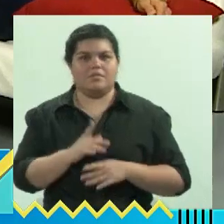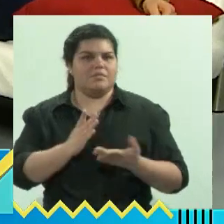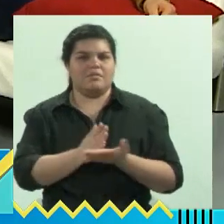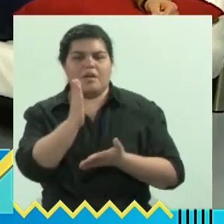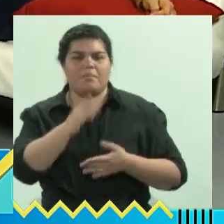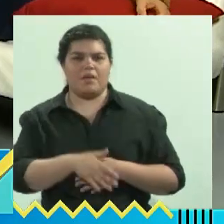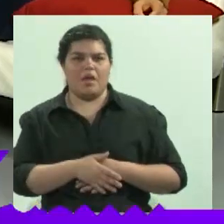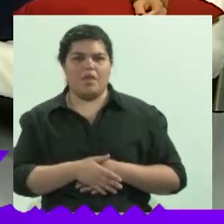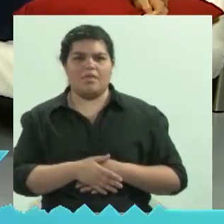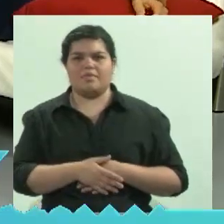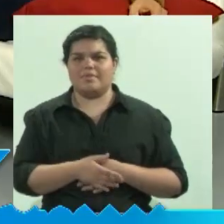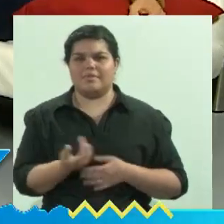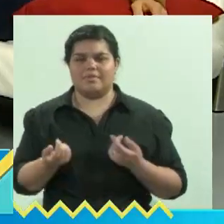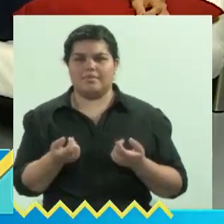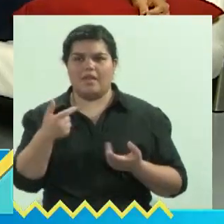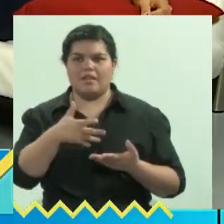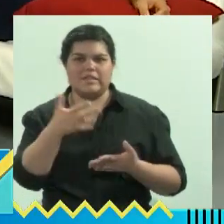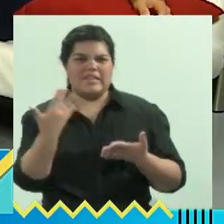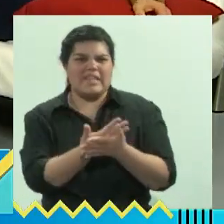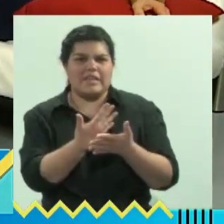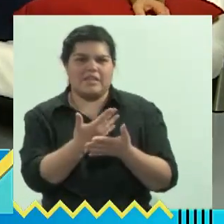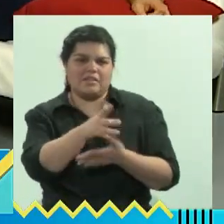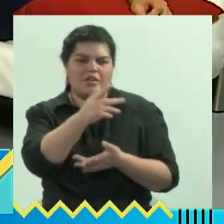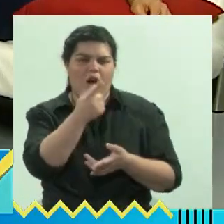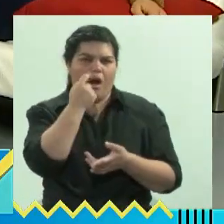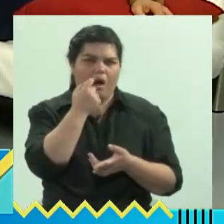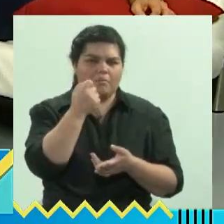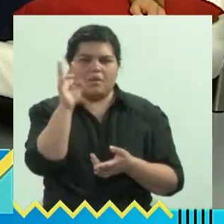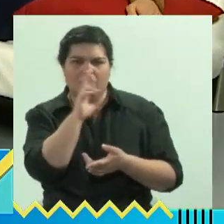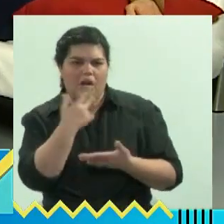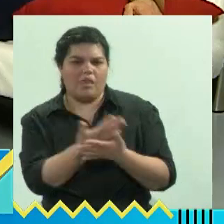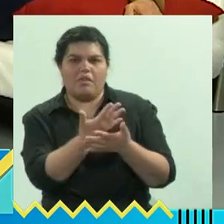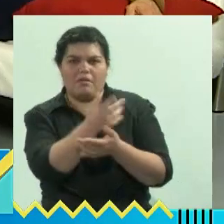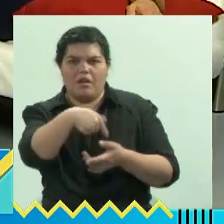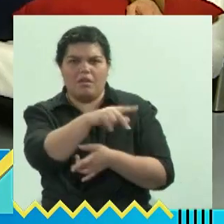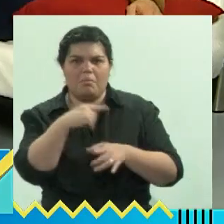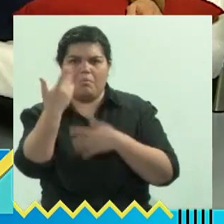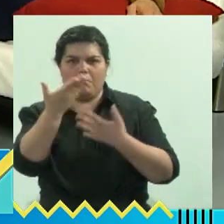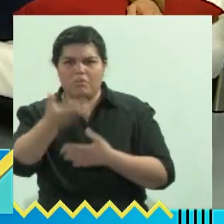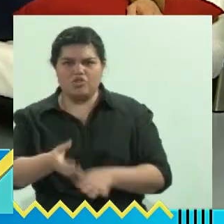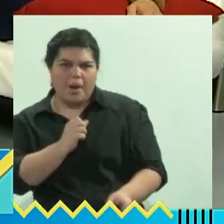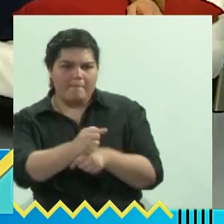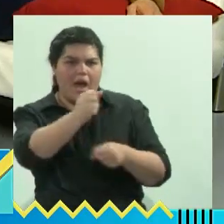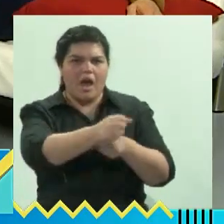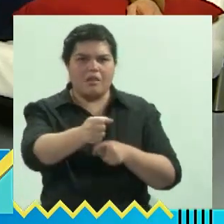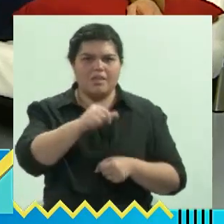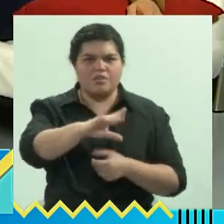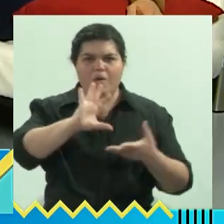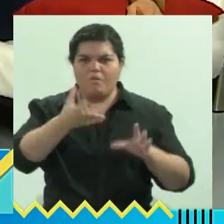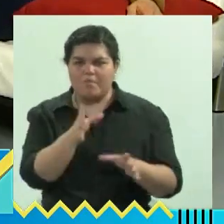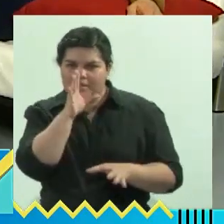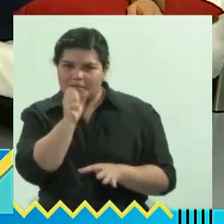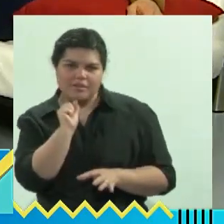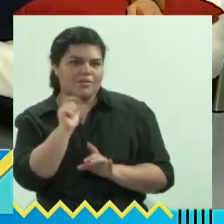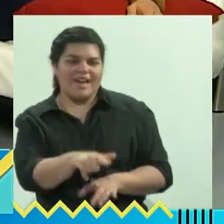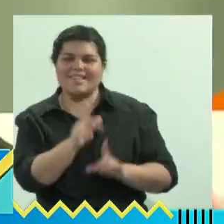adolescentes jóvenes, sensuales, teniendo relaciones y un asesino que aparece y mata a todos, ¿entendés? O sea, porque eso es como el secreto o el condimento que esto es el